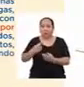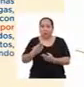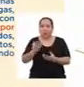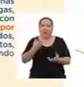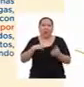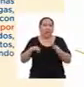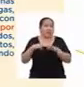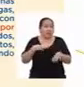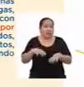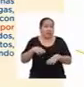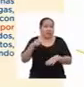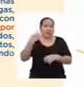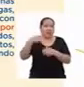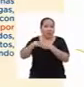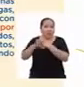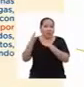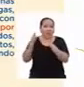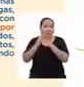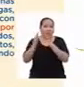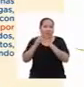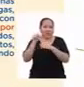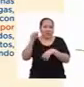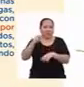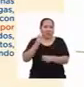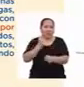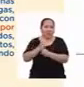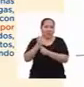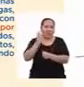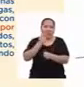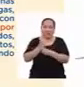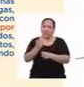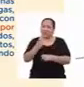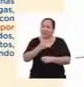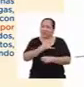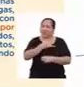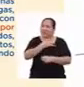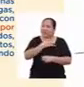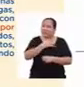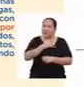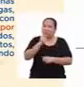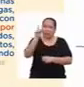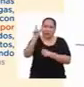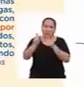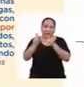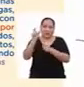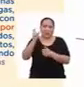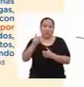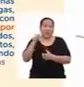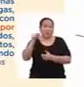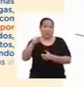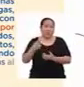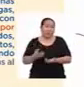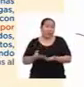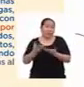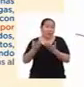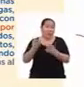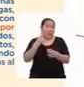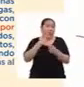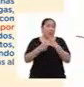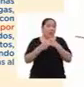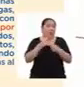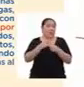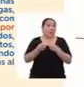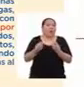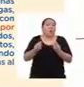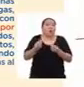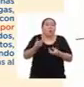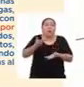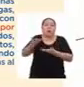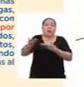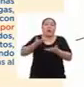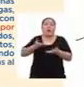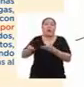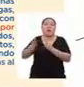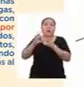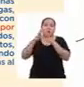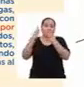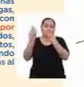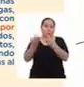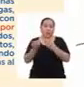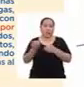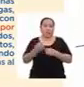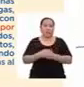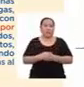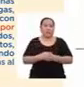están causando malestar, lo cual podría incluso llegar a generar problemas al relacionarnos con nuestras